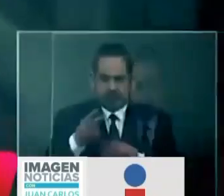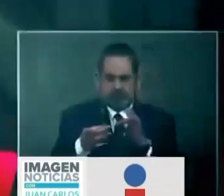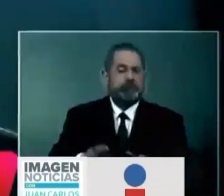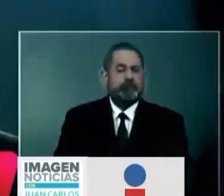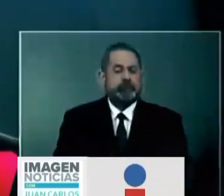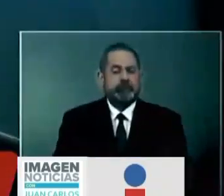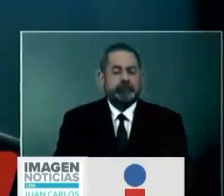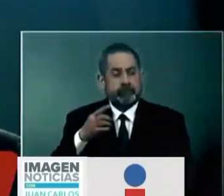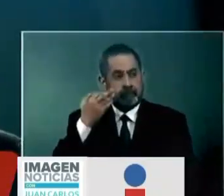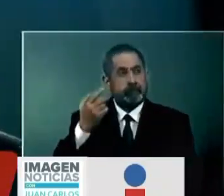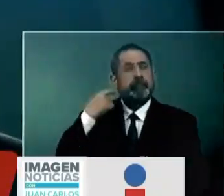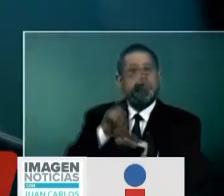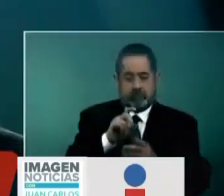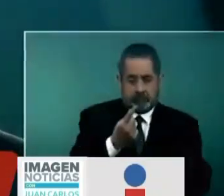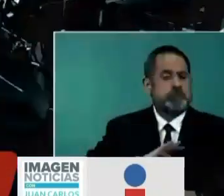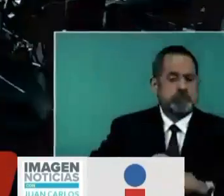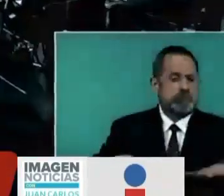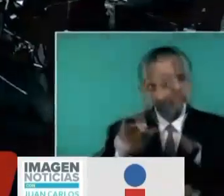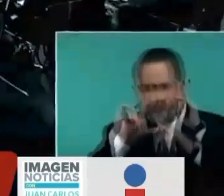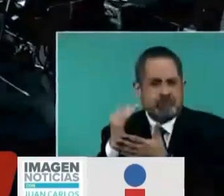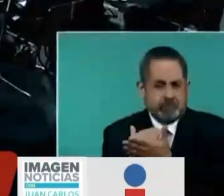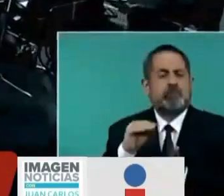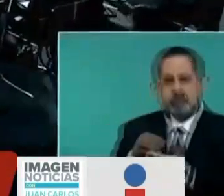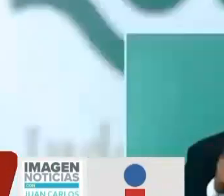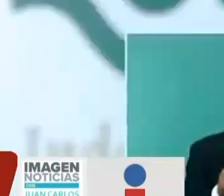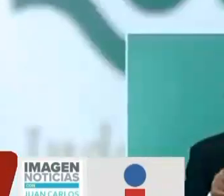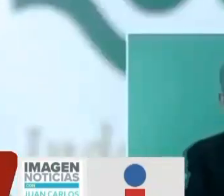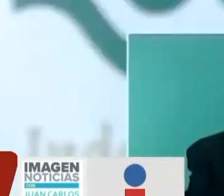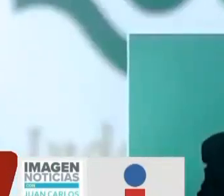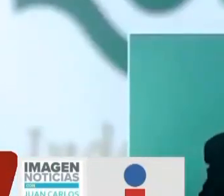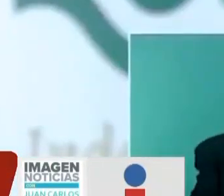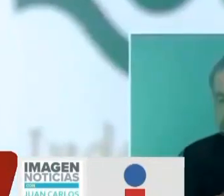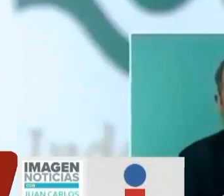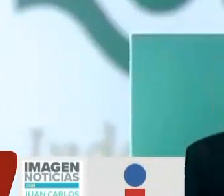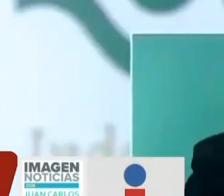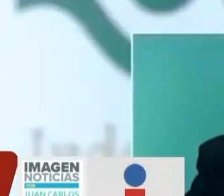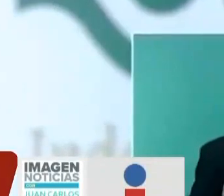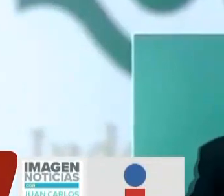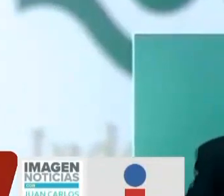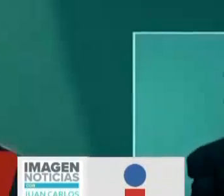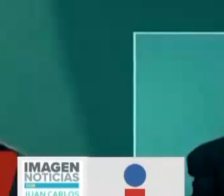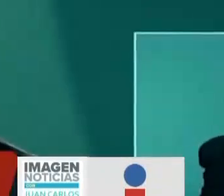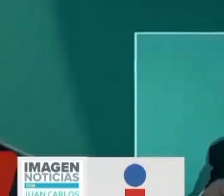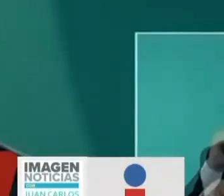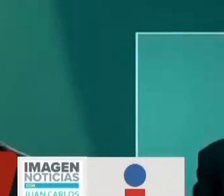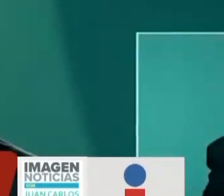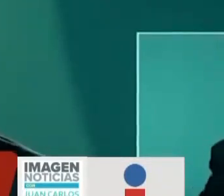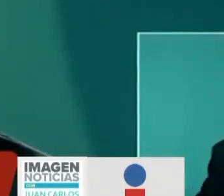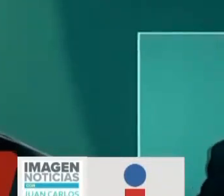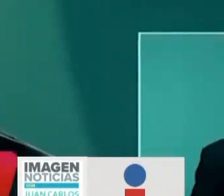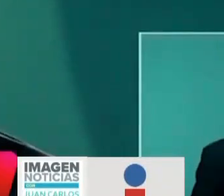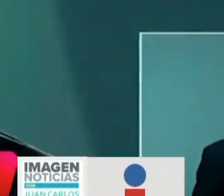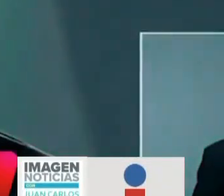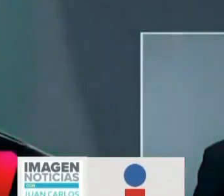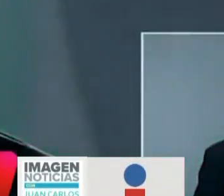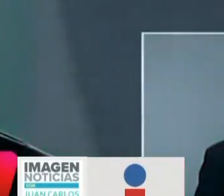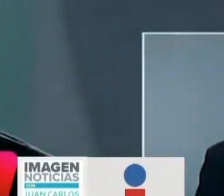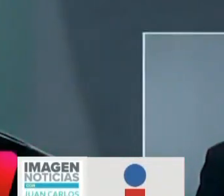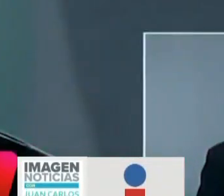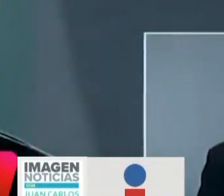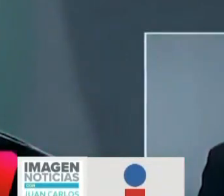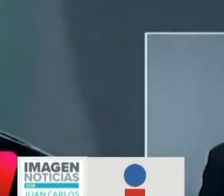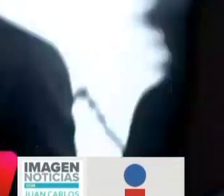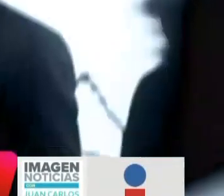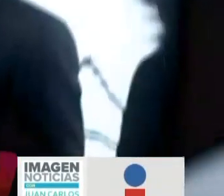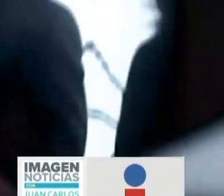Luego de reconocer un retraso en la captura de certificados de vacunación, el doctor López-Gatell hizo un compromiso el martes de la semana